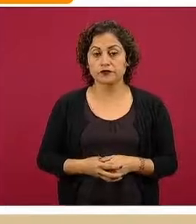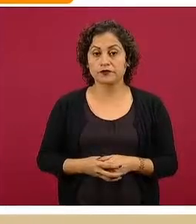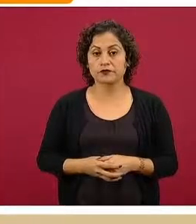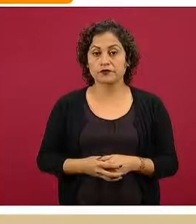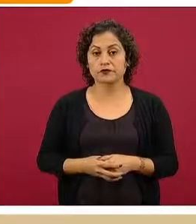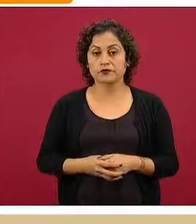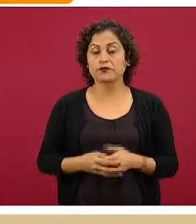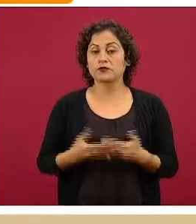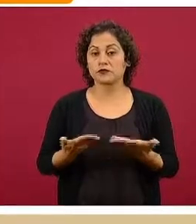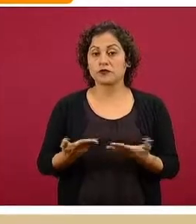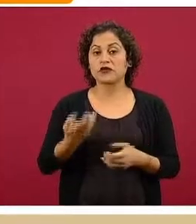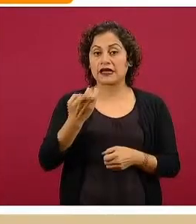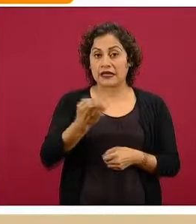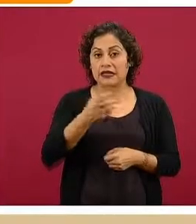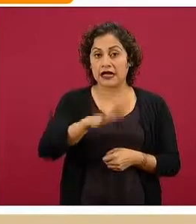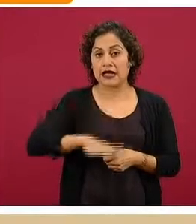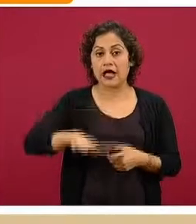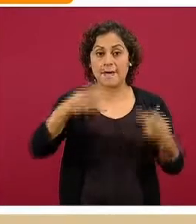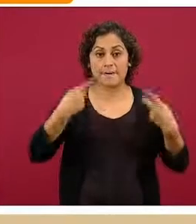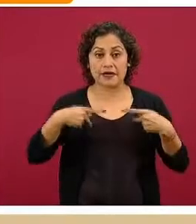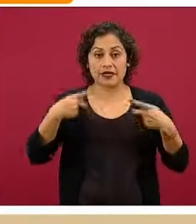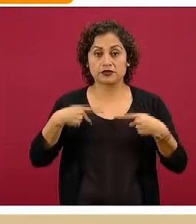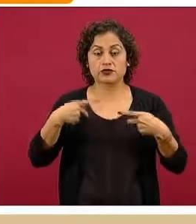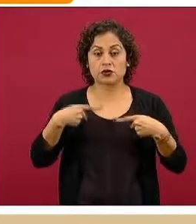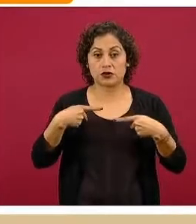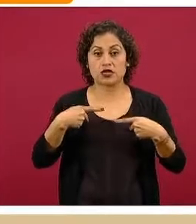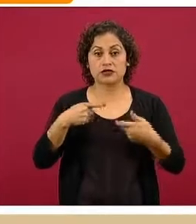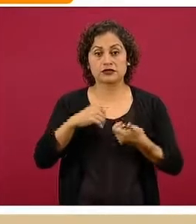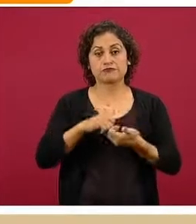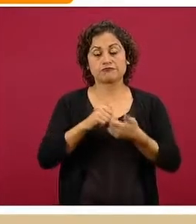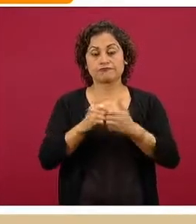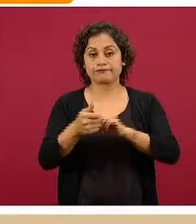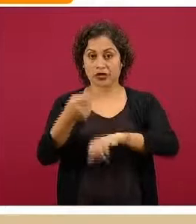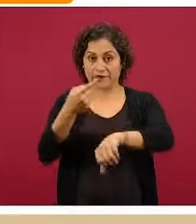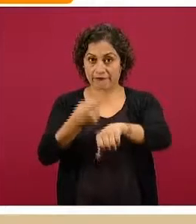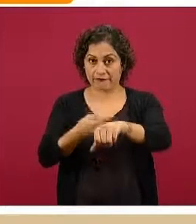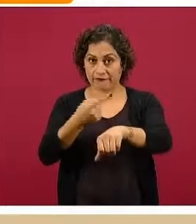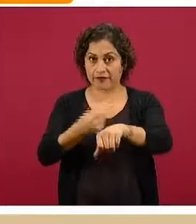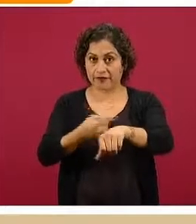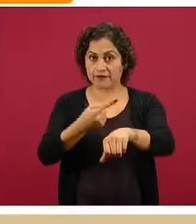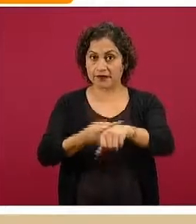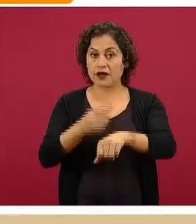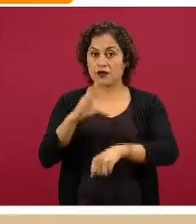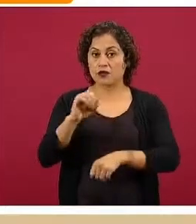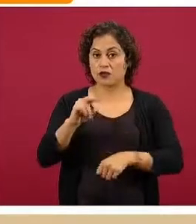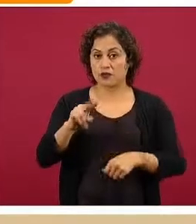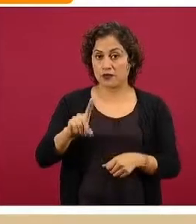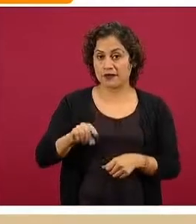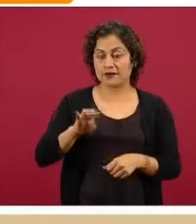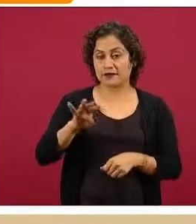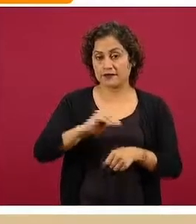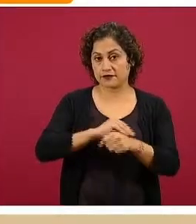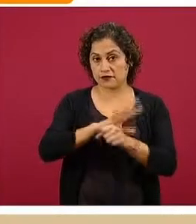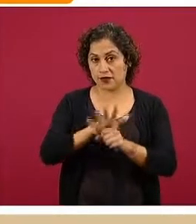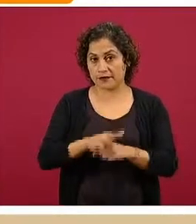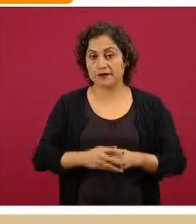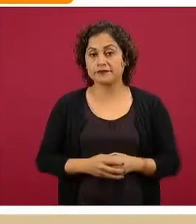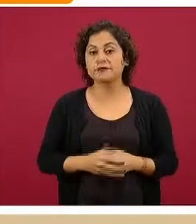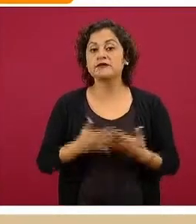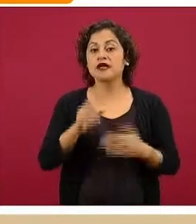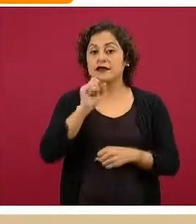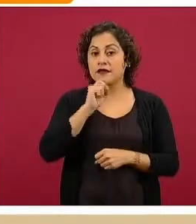y que son personas que enfermaron de COVID-19. También tenemos